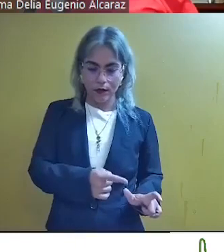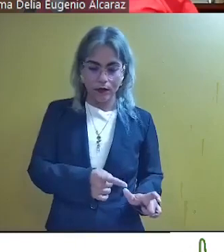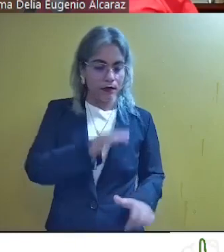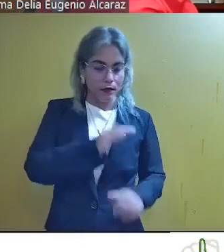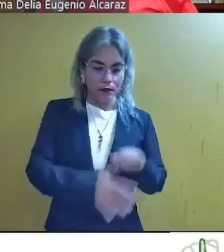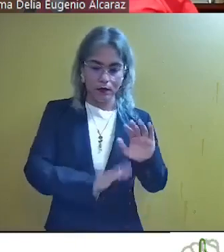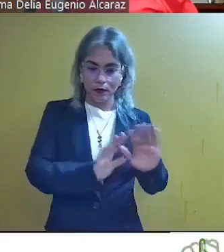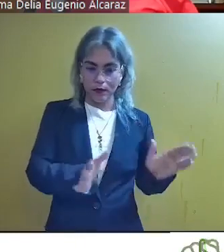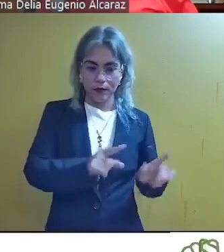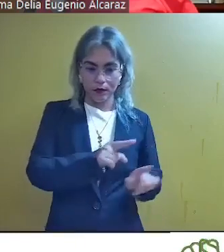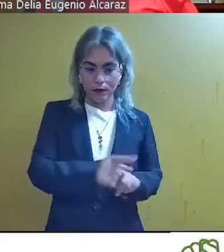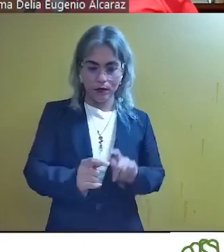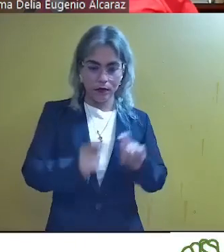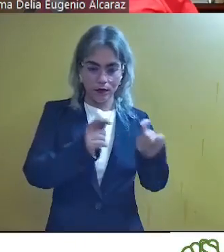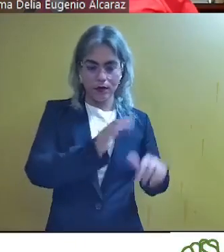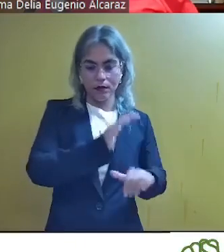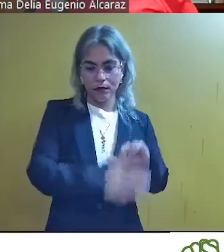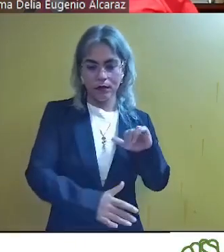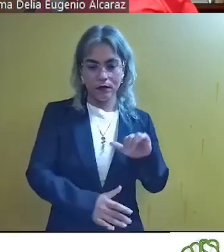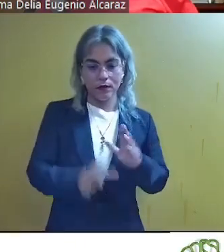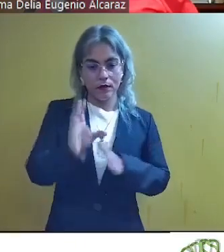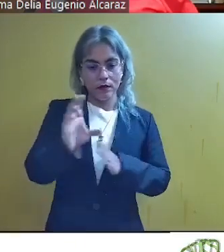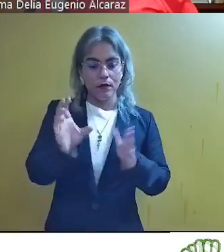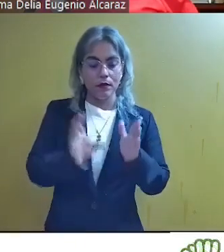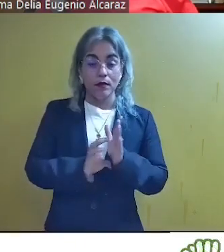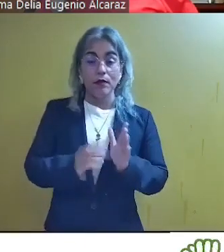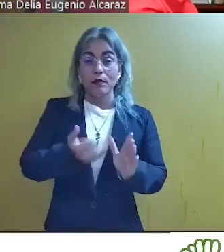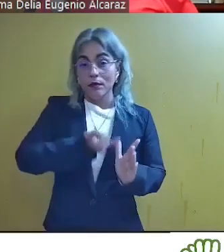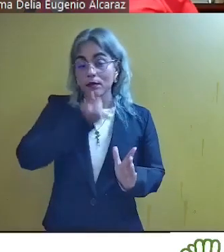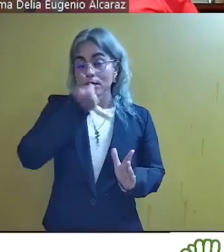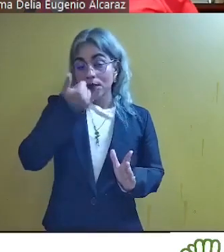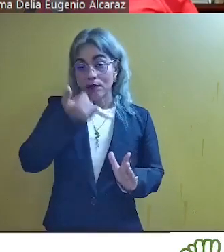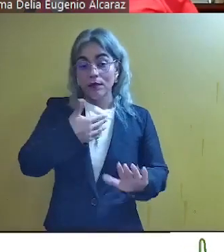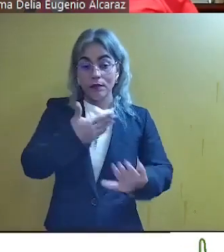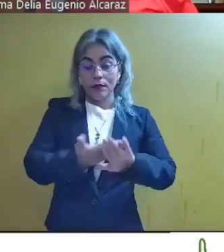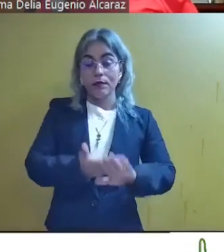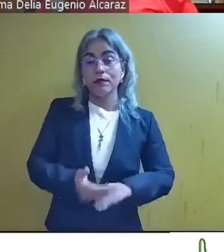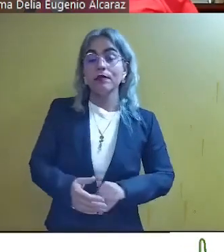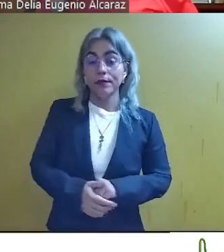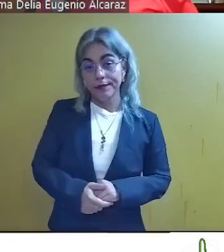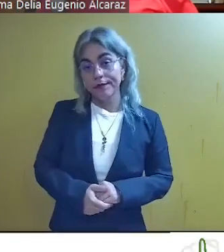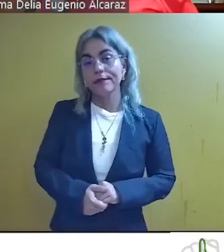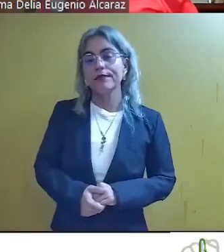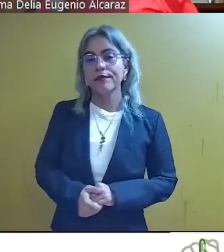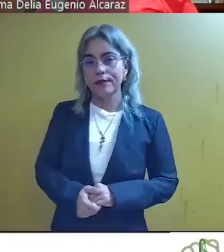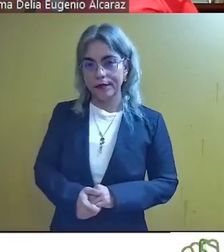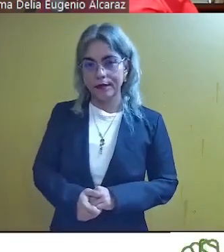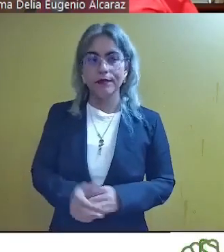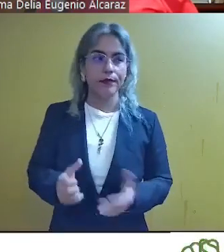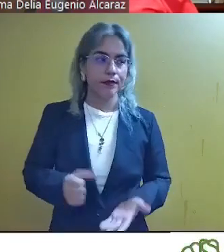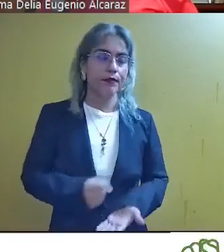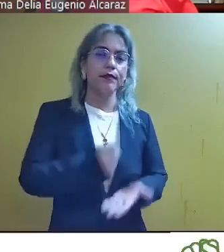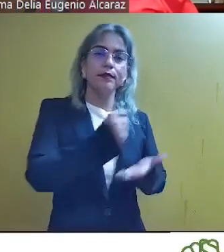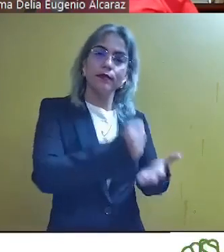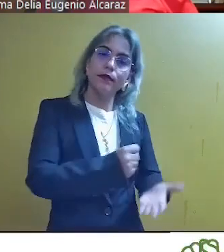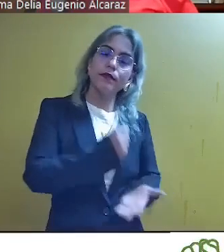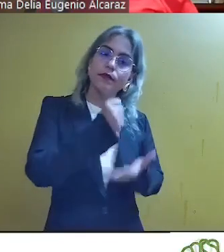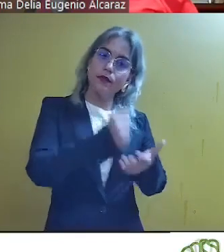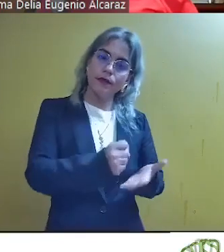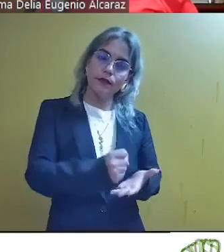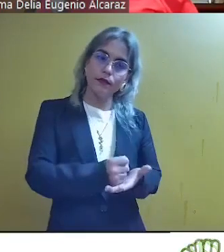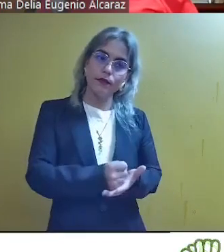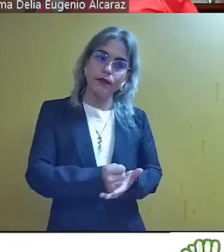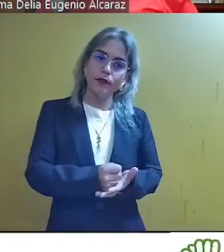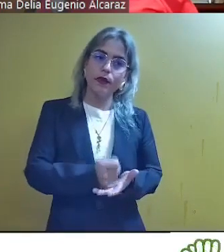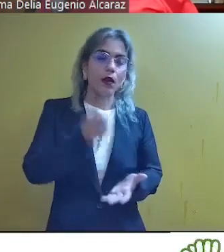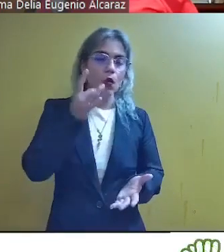transgrede frontalmente lo dispuesto en la Constitución. Ello porque dicho recurso únicamente puede entregarse para llevar a cabo las actividades propias de